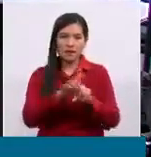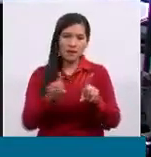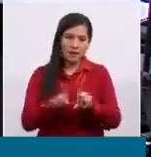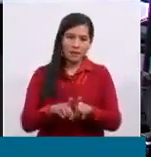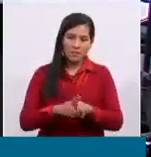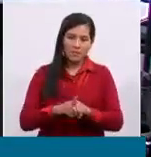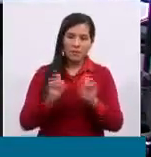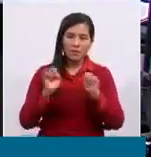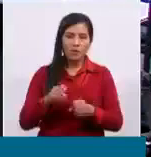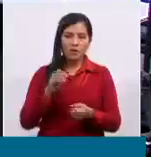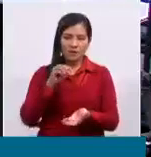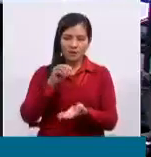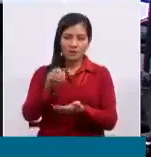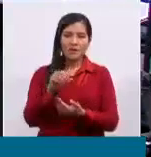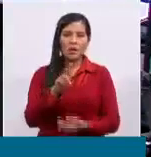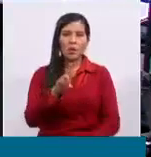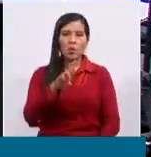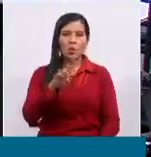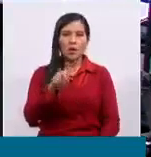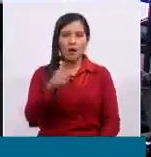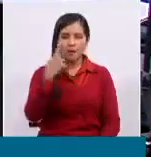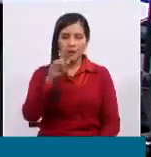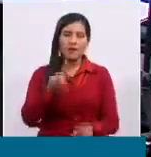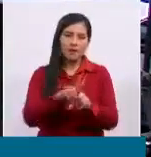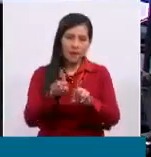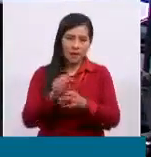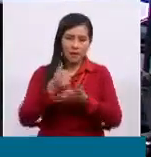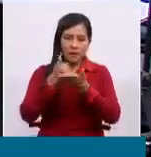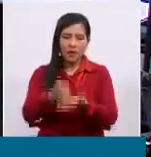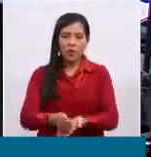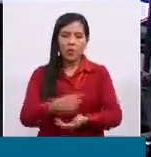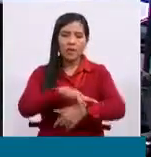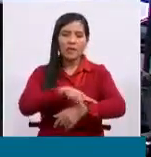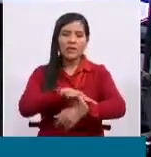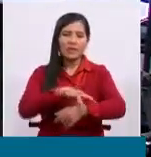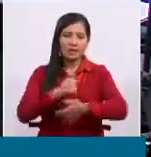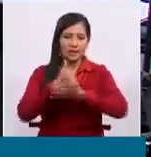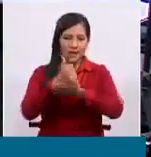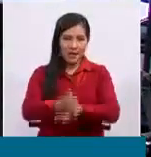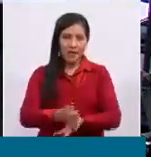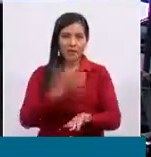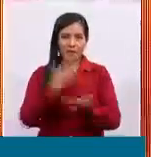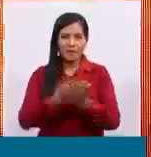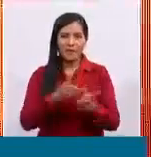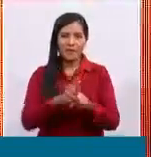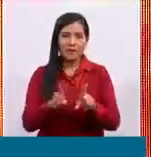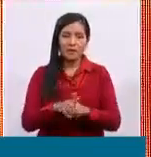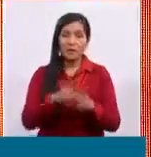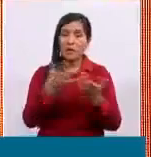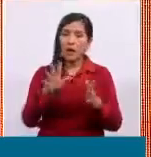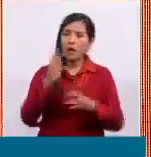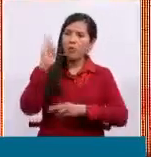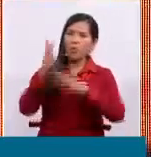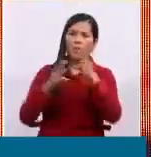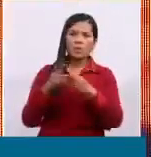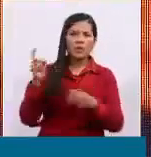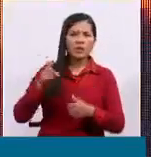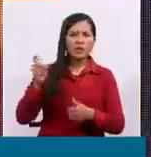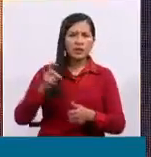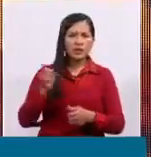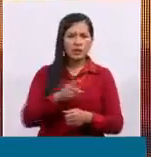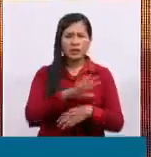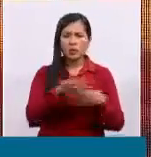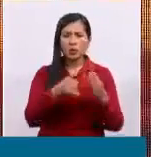fertilizante, sobre todo por lo que está pasando en el mundo, que tú lo decías bien, ¿no? Hay un requerimiento de fertilizantes en